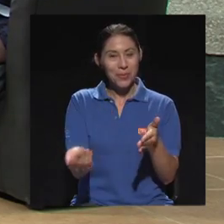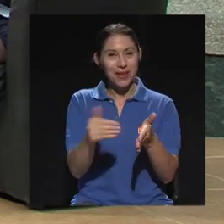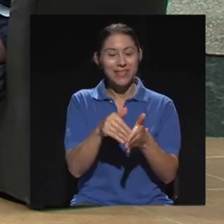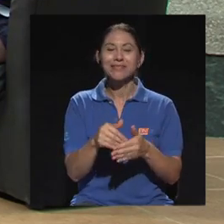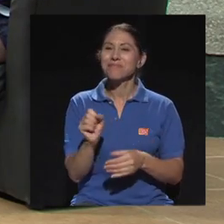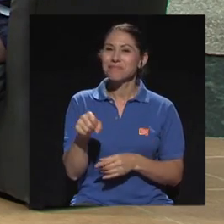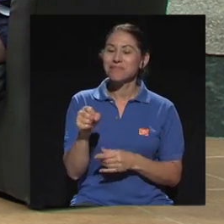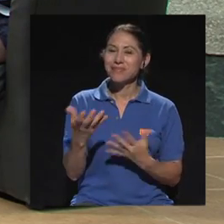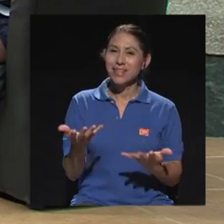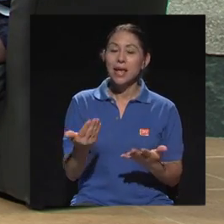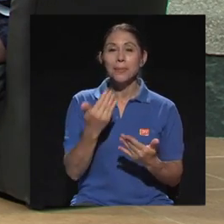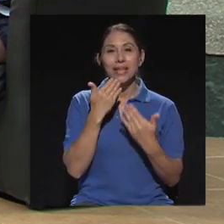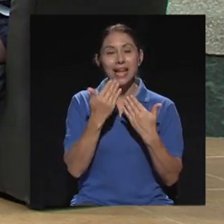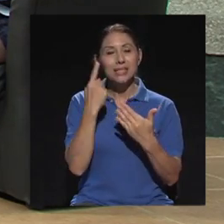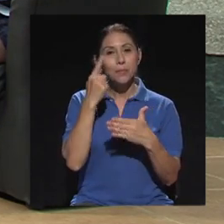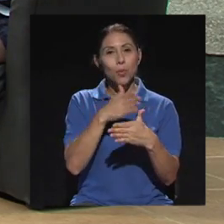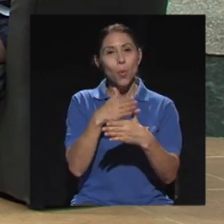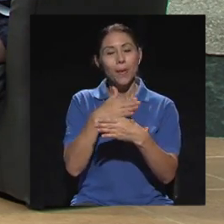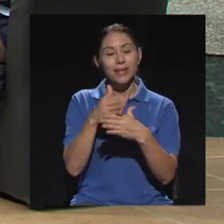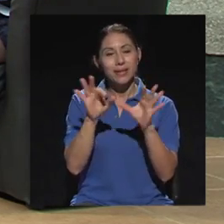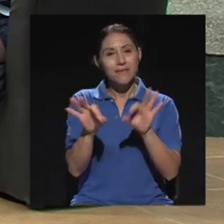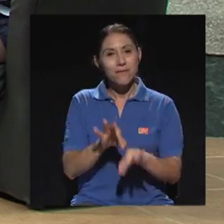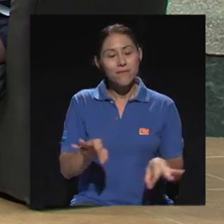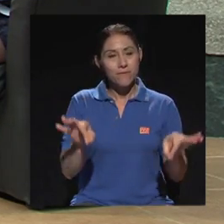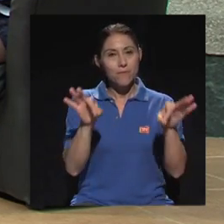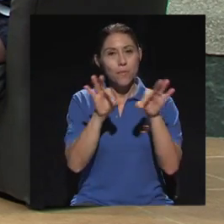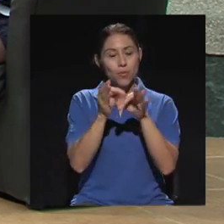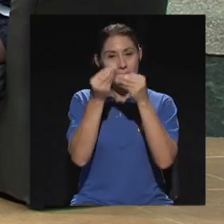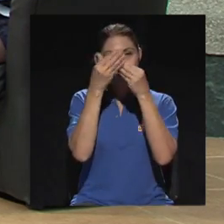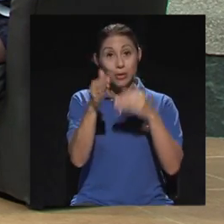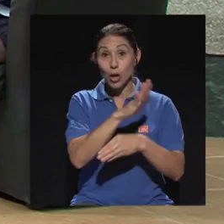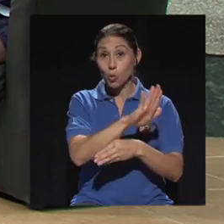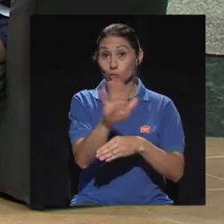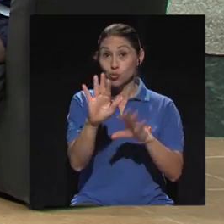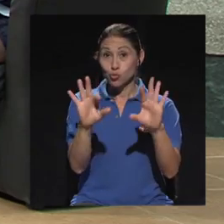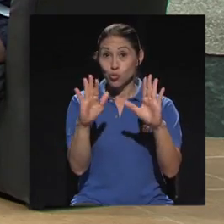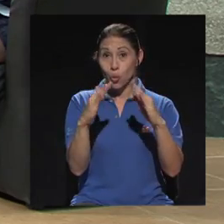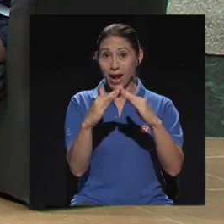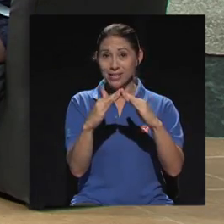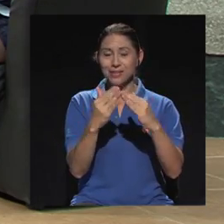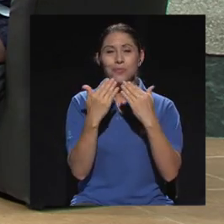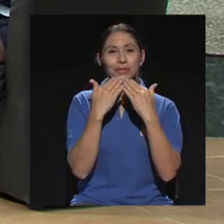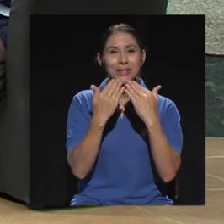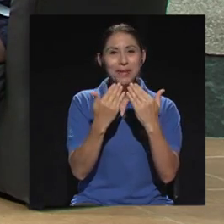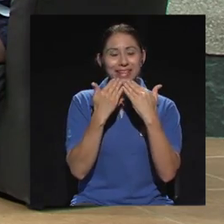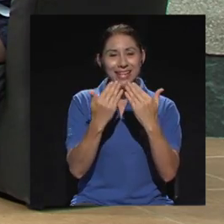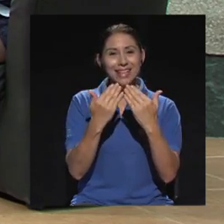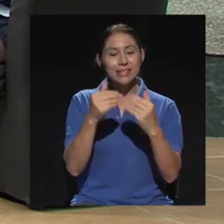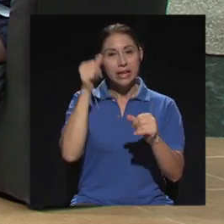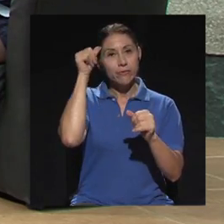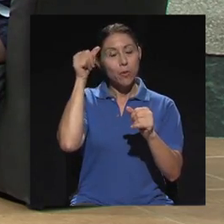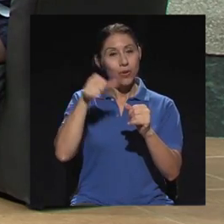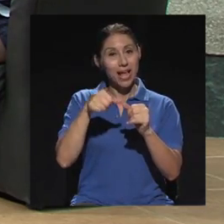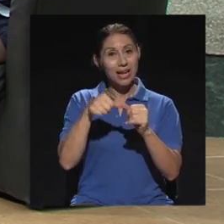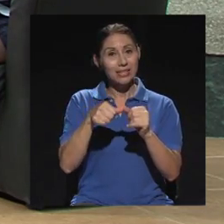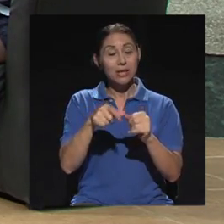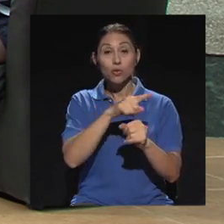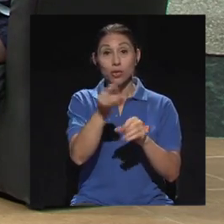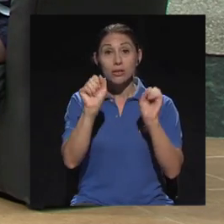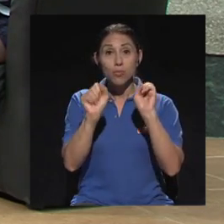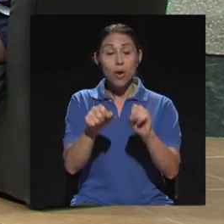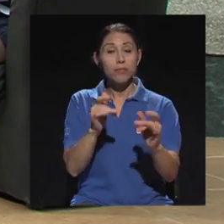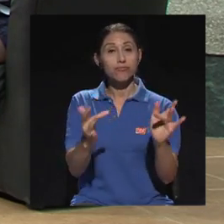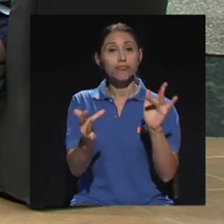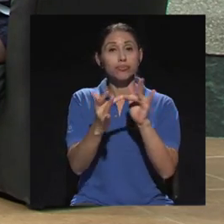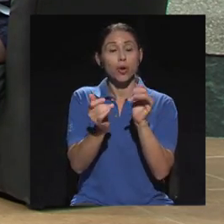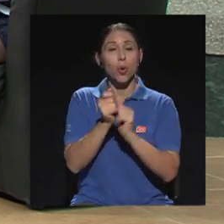Encantada. Muchísimas gracias, Tara, por compartir esta información tan valiosa a ustedes y a sus hogares. Muchísimas gracias. Recordarles que se